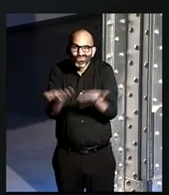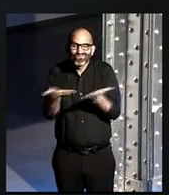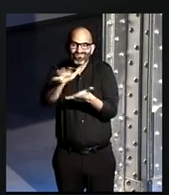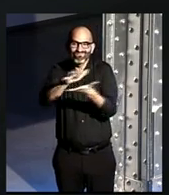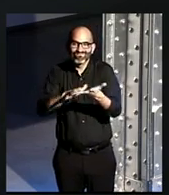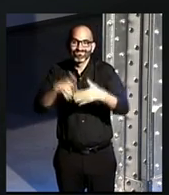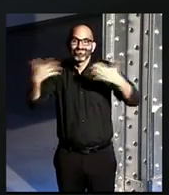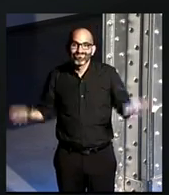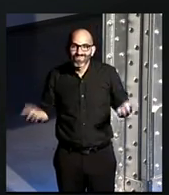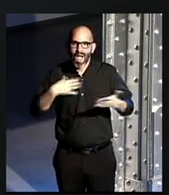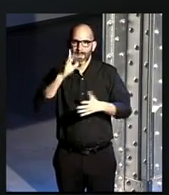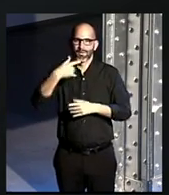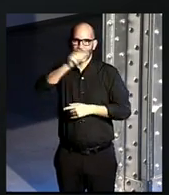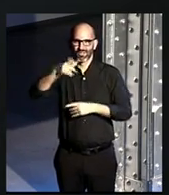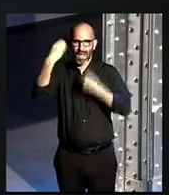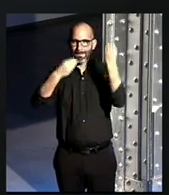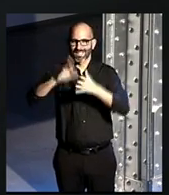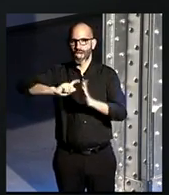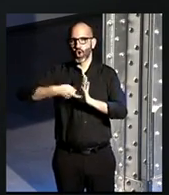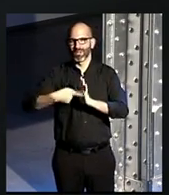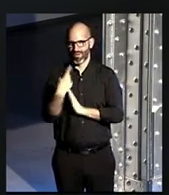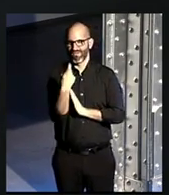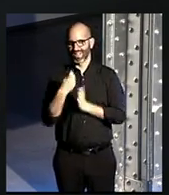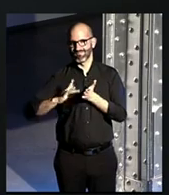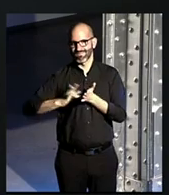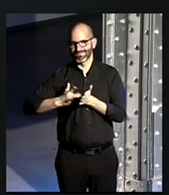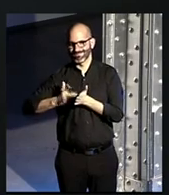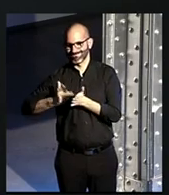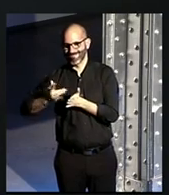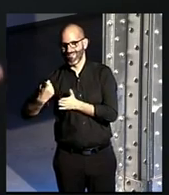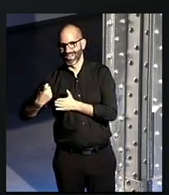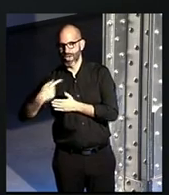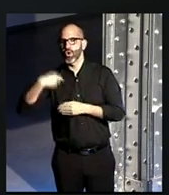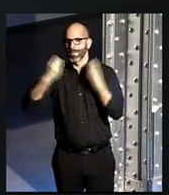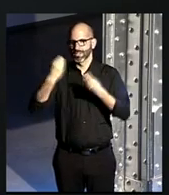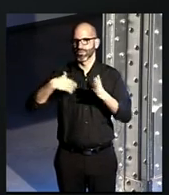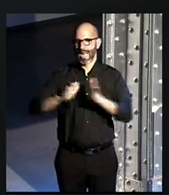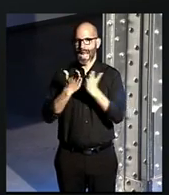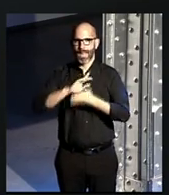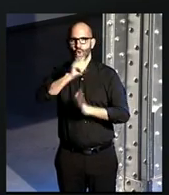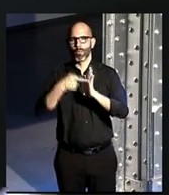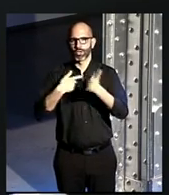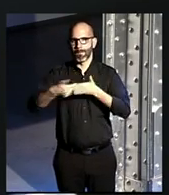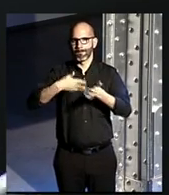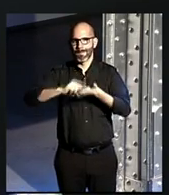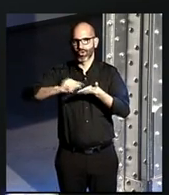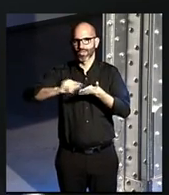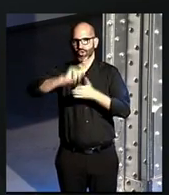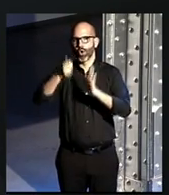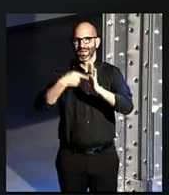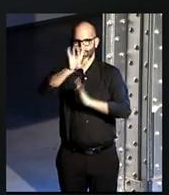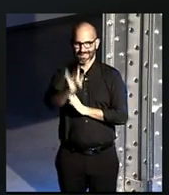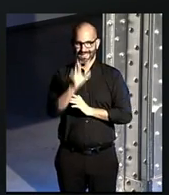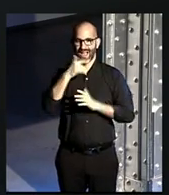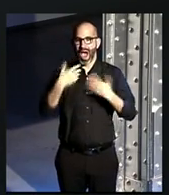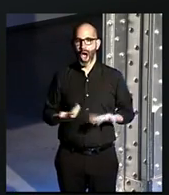que se imagina que no es completo también, que no se termina. Yo creo que sí, creo que es un manuscrito completo. El manuscrito que existe, que